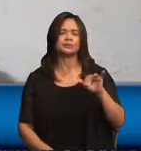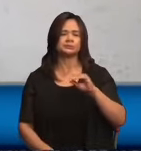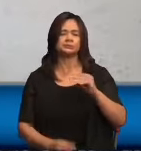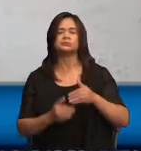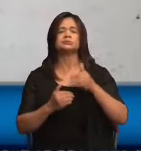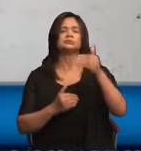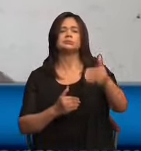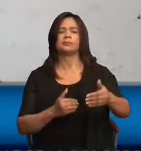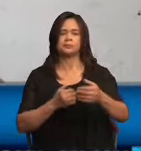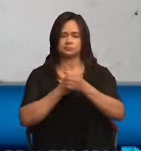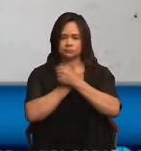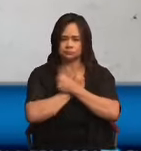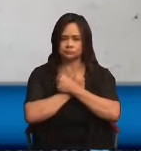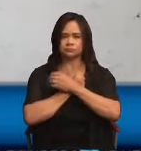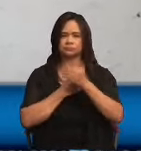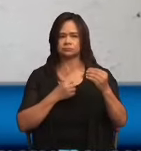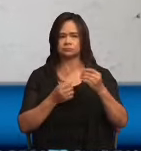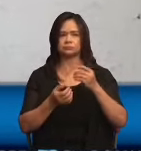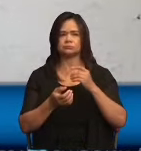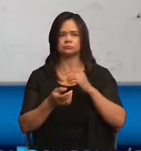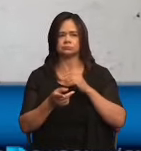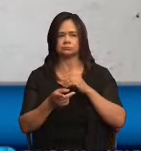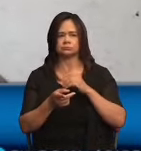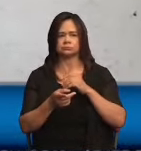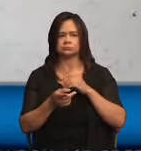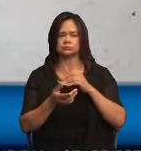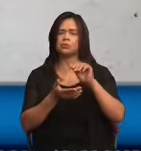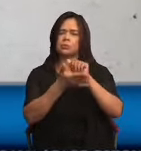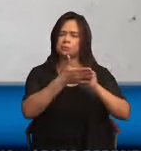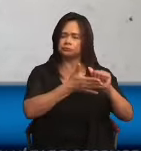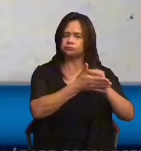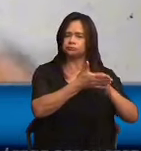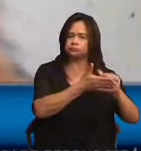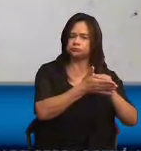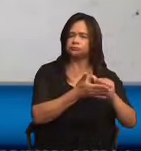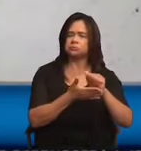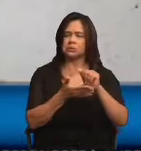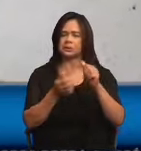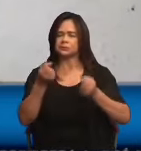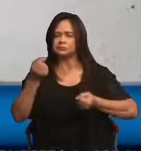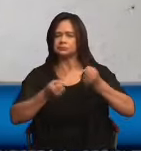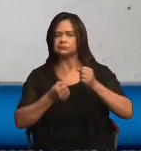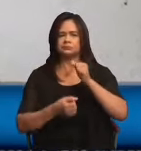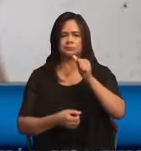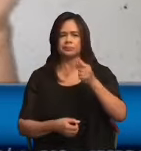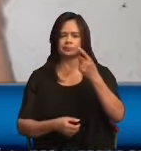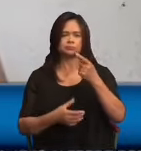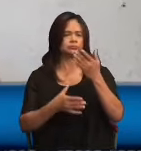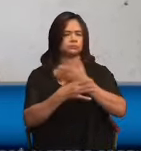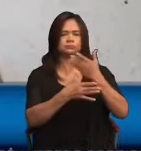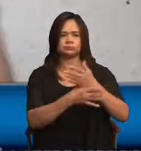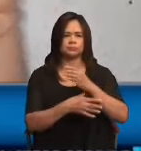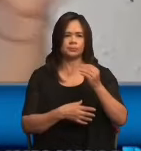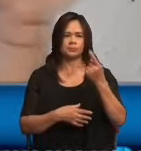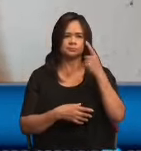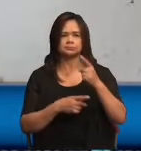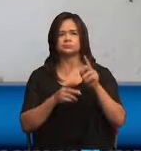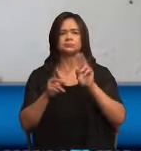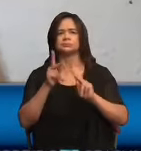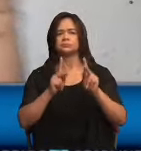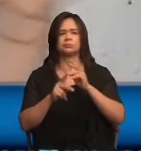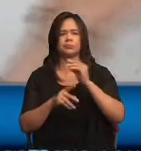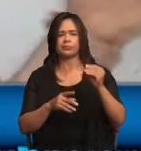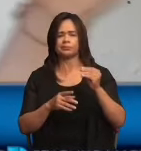trabajaba muy querido con su doctor. Le lavaba su vehículo. Ese hombre no se metía con nadie. Vinieron esa gente